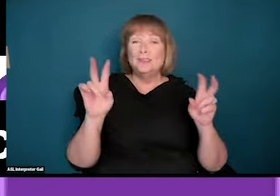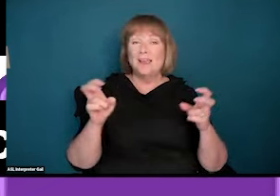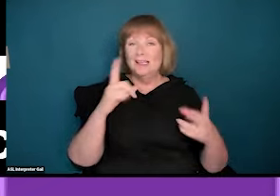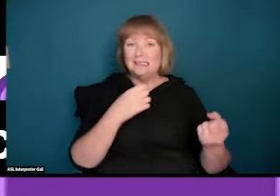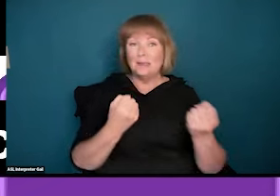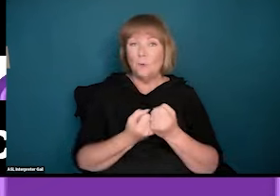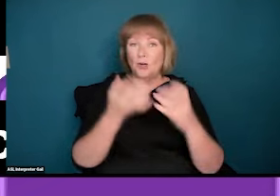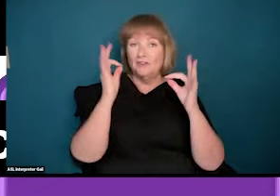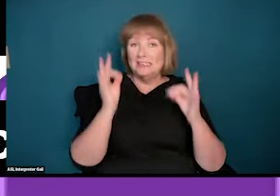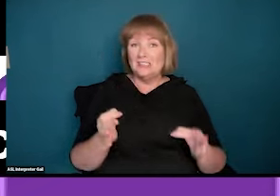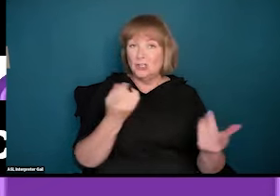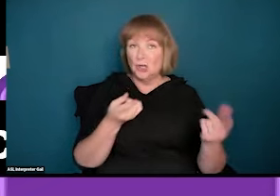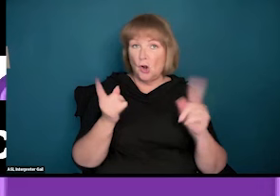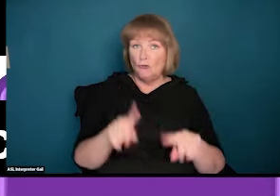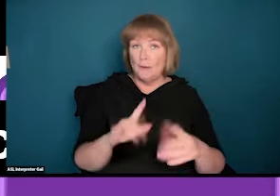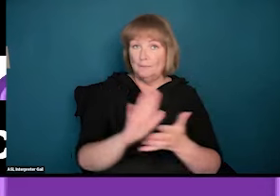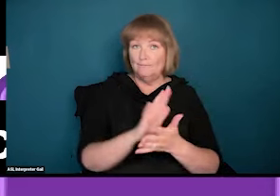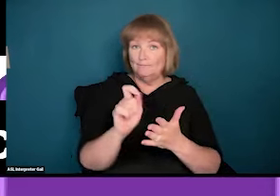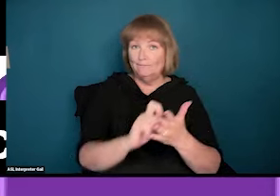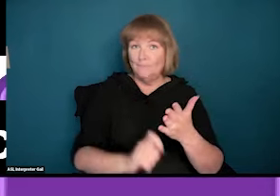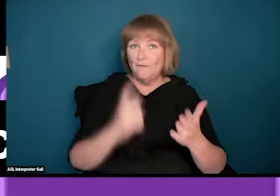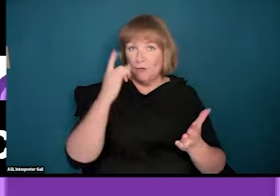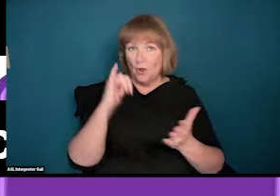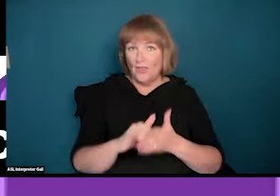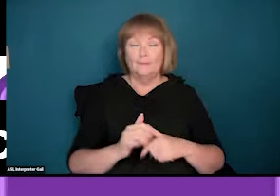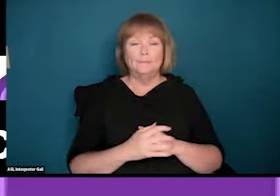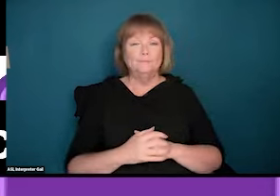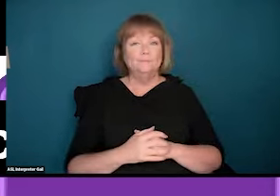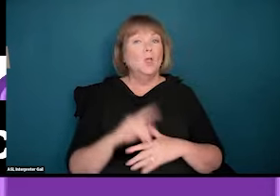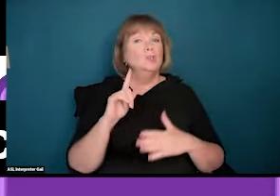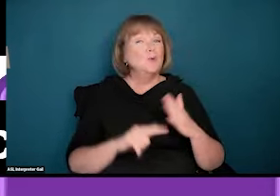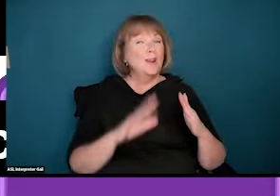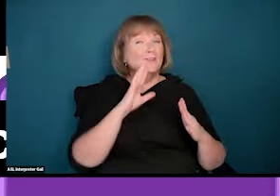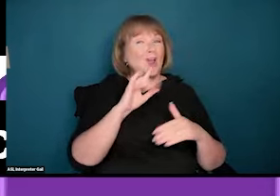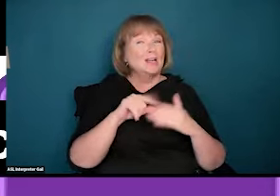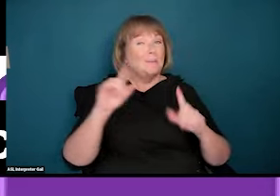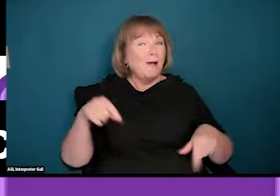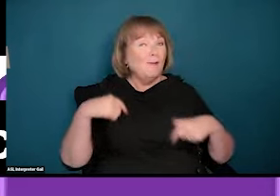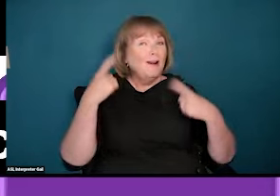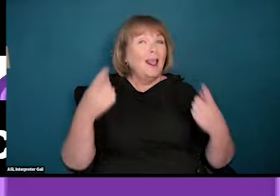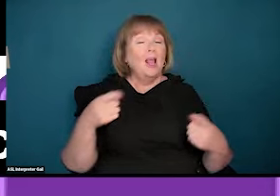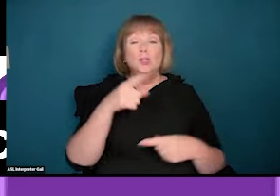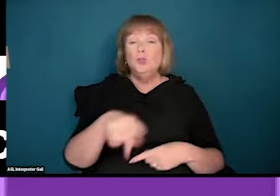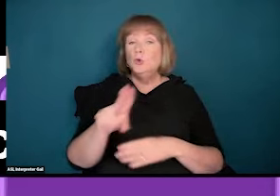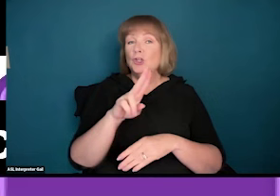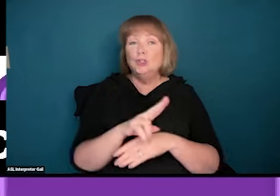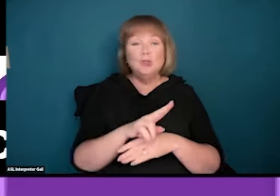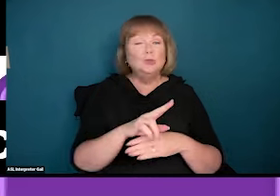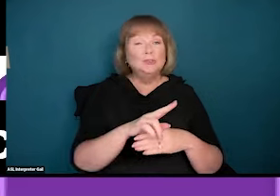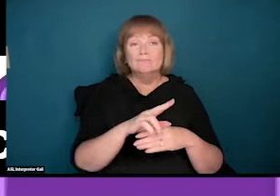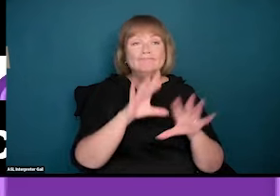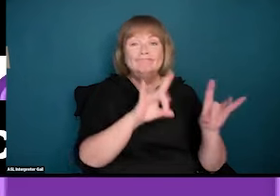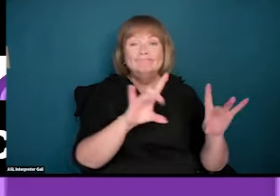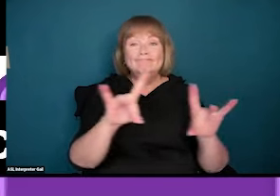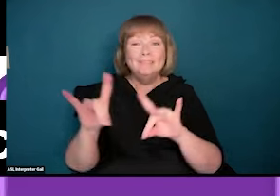salud. Y muchas personas toman estas decisiones basadas en un documento de toma de decisiones, de acuerdo a toma de